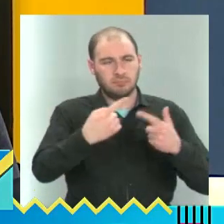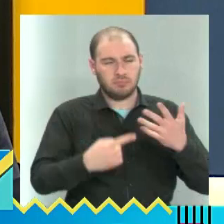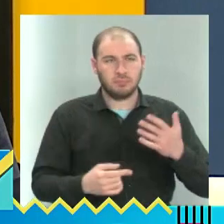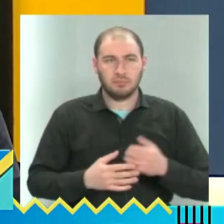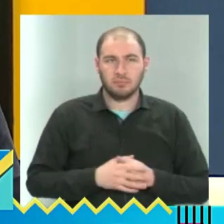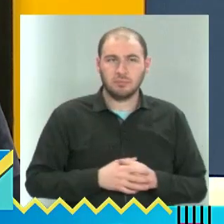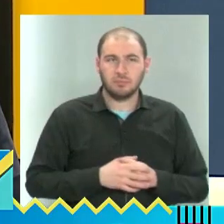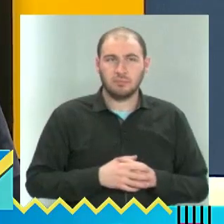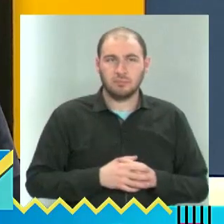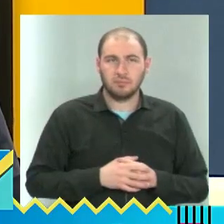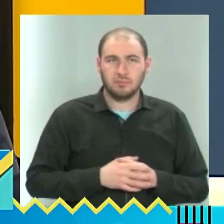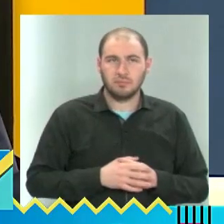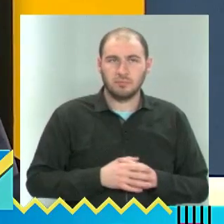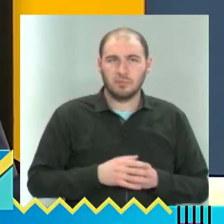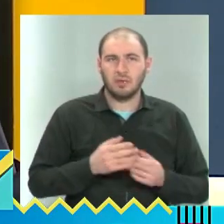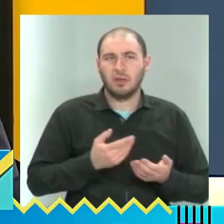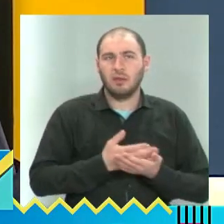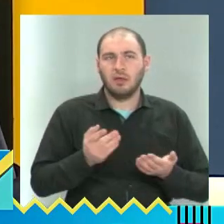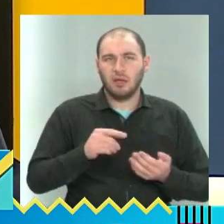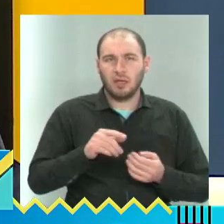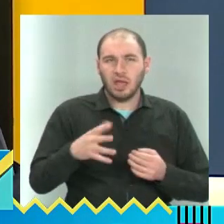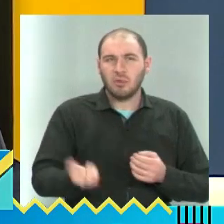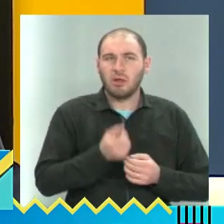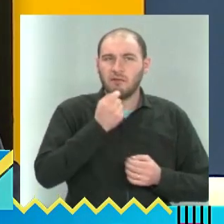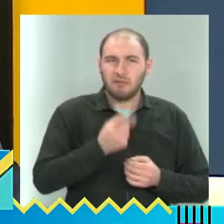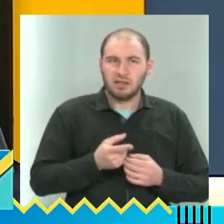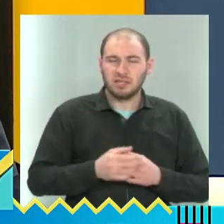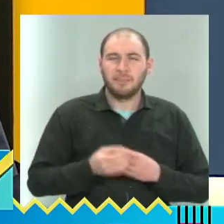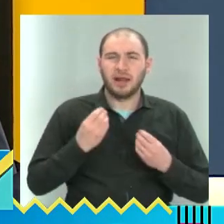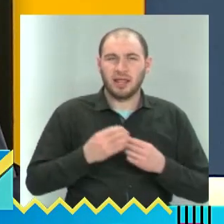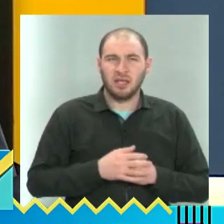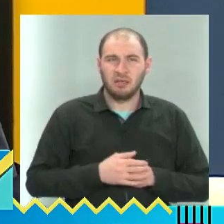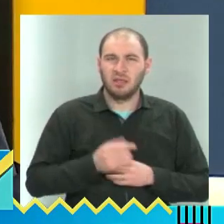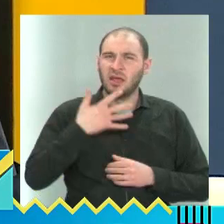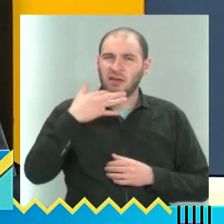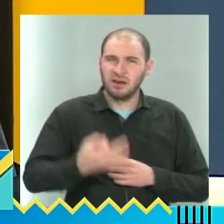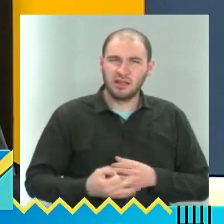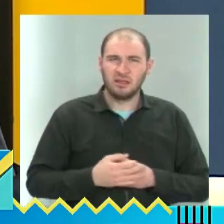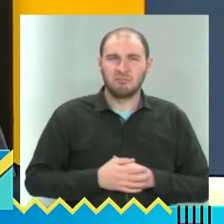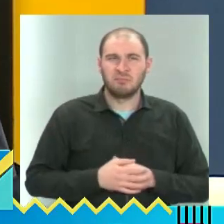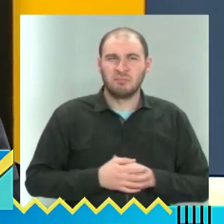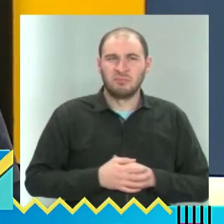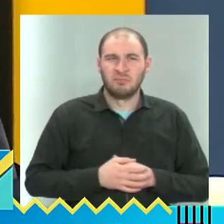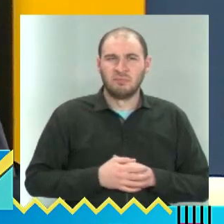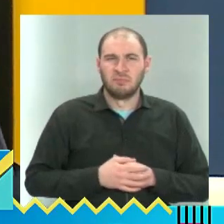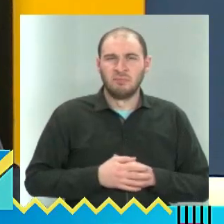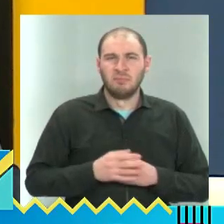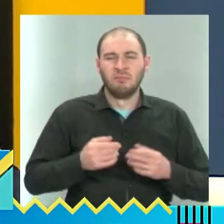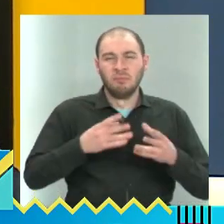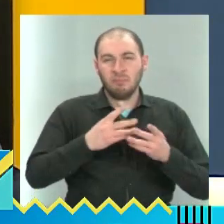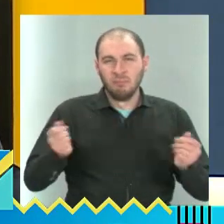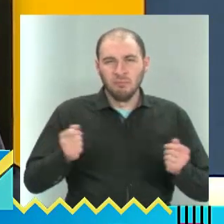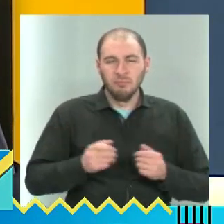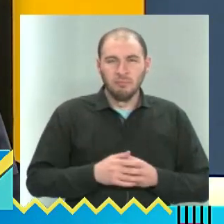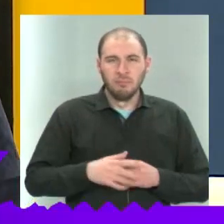poco, digamos, comunes o fáciles de encontrar o detectar para poder realmente llegar a concluir en que